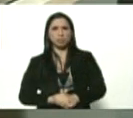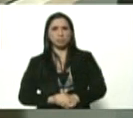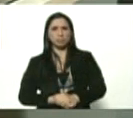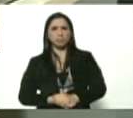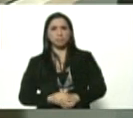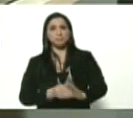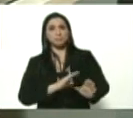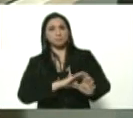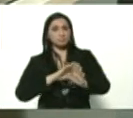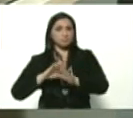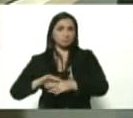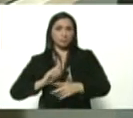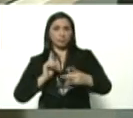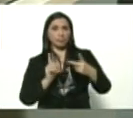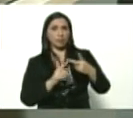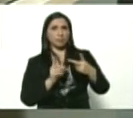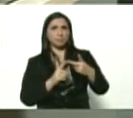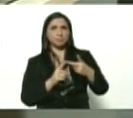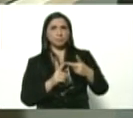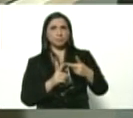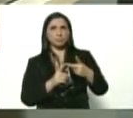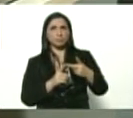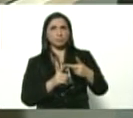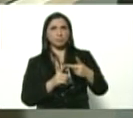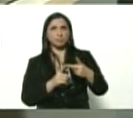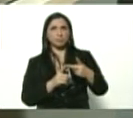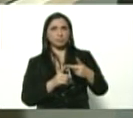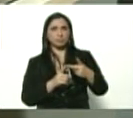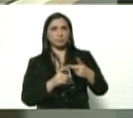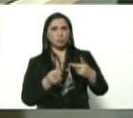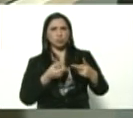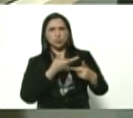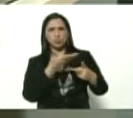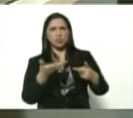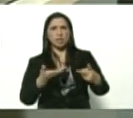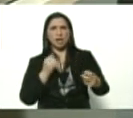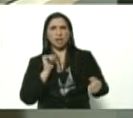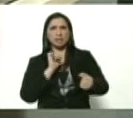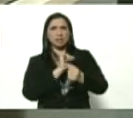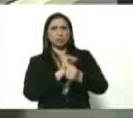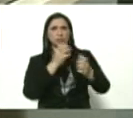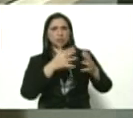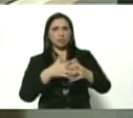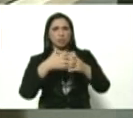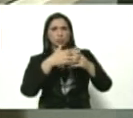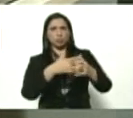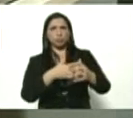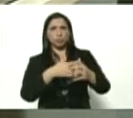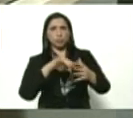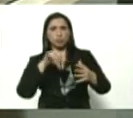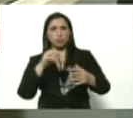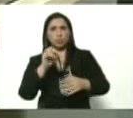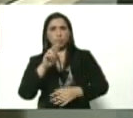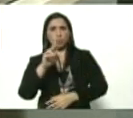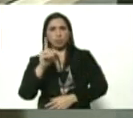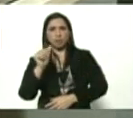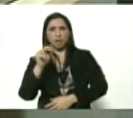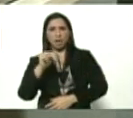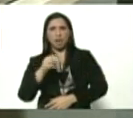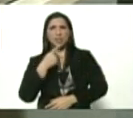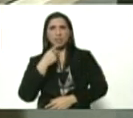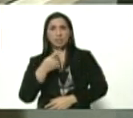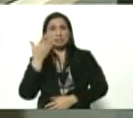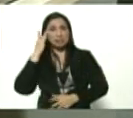segunda parte de la pregunta, señor presidente, es que ustedes pedirán ahora el arresto en Estados Unidos de Jordan Goodrow, el que se dice ser